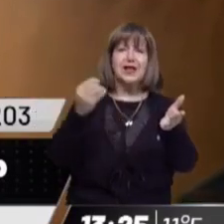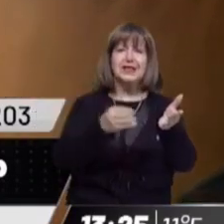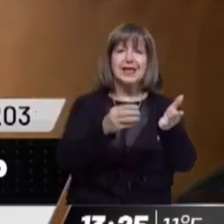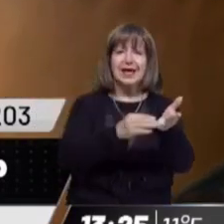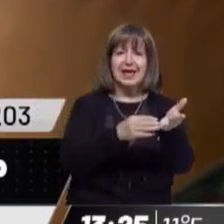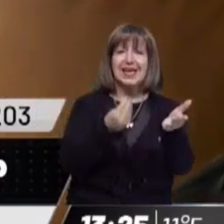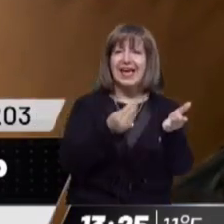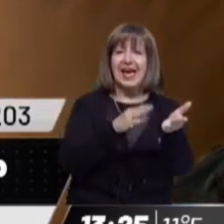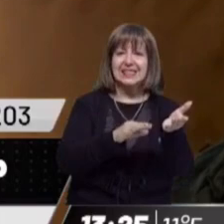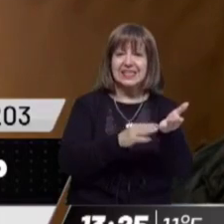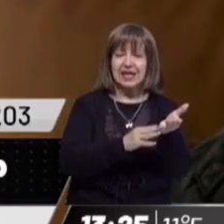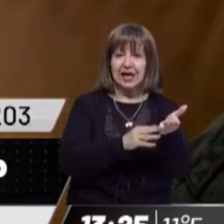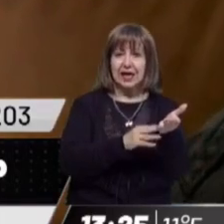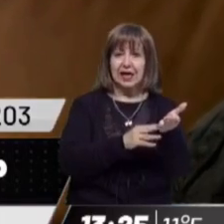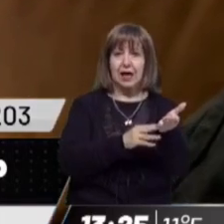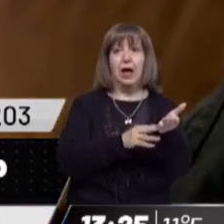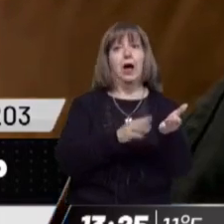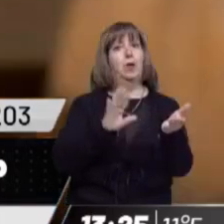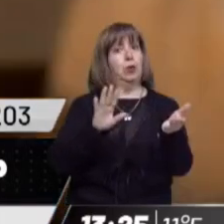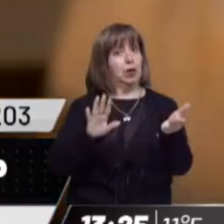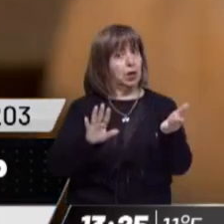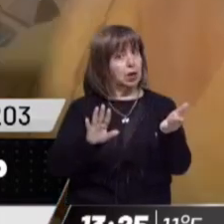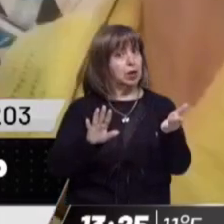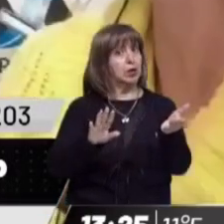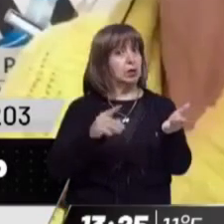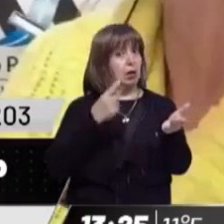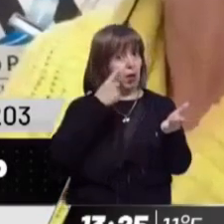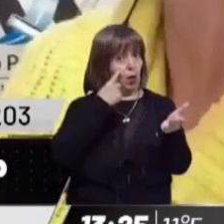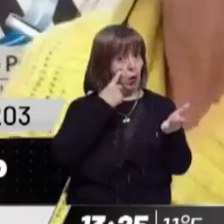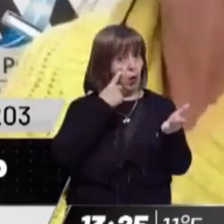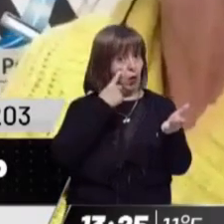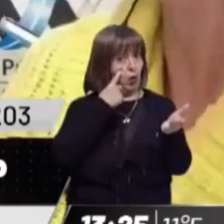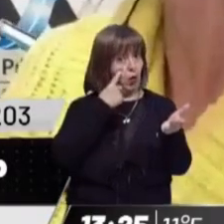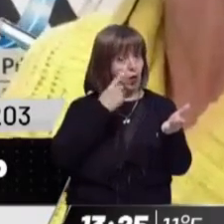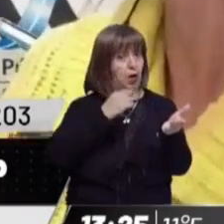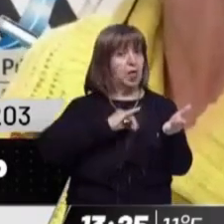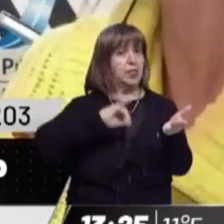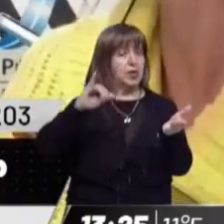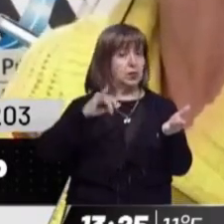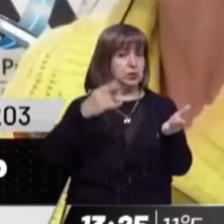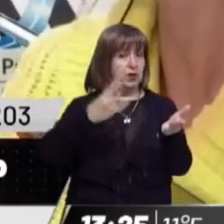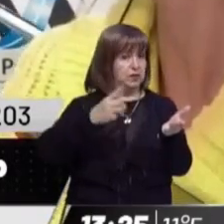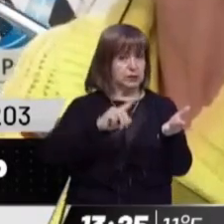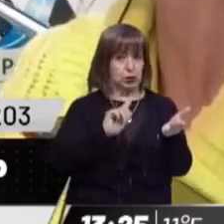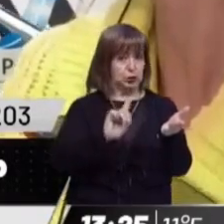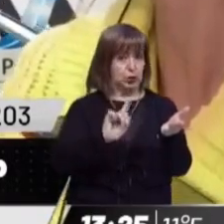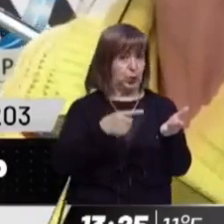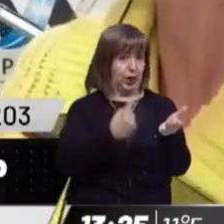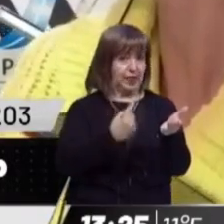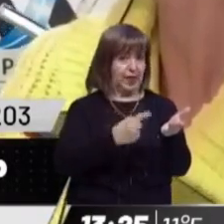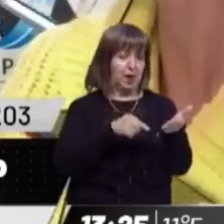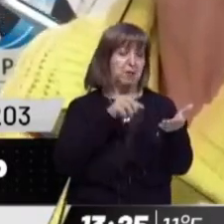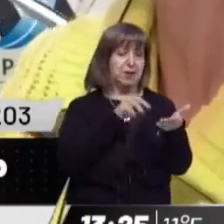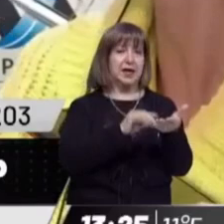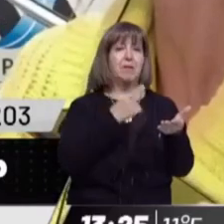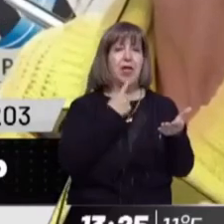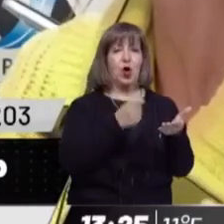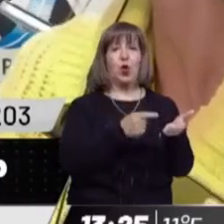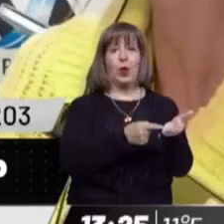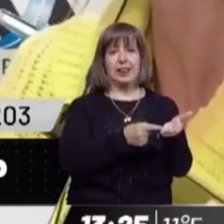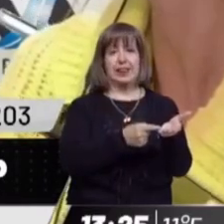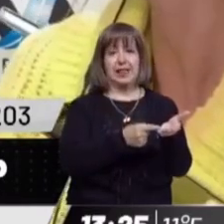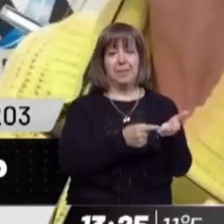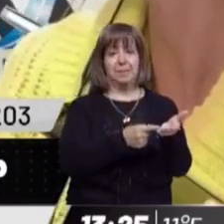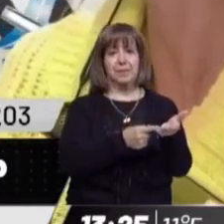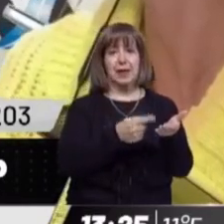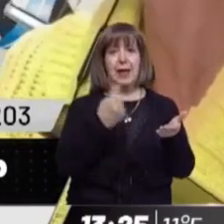Bueno, la falsa denuncia la vamos a perseguir, obviamente, porque nos vamos a dar cuenta en el acto.